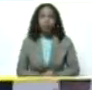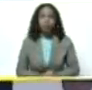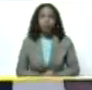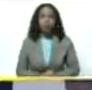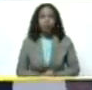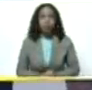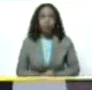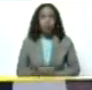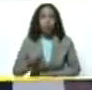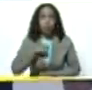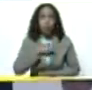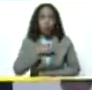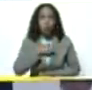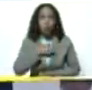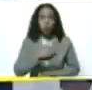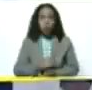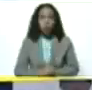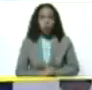hemos